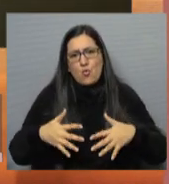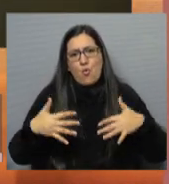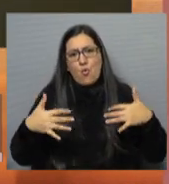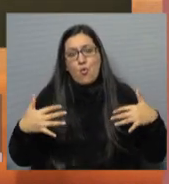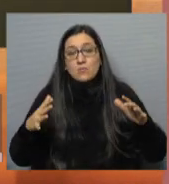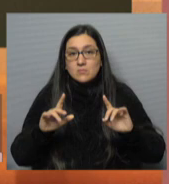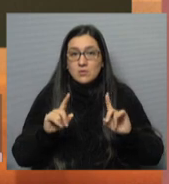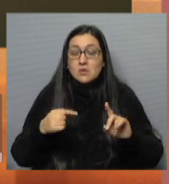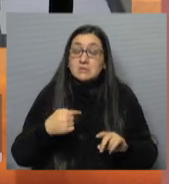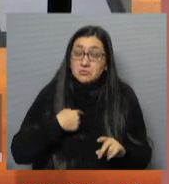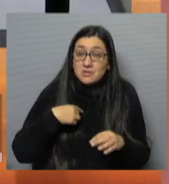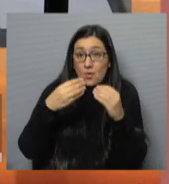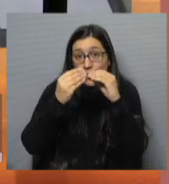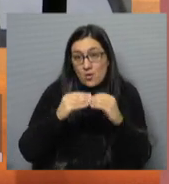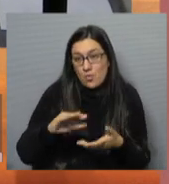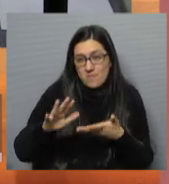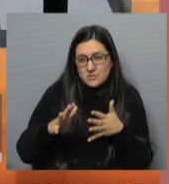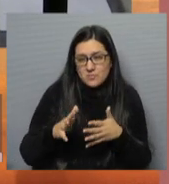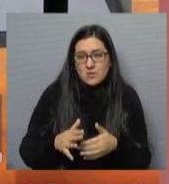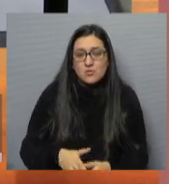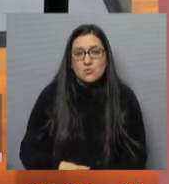un cálculo más o menos,